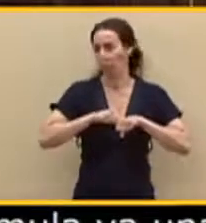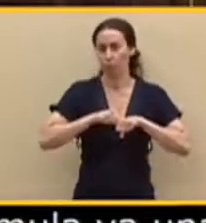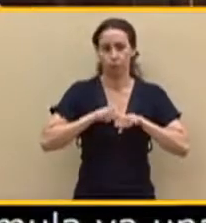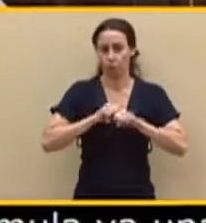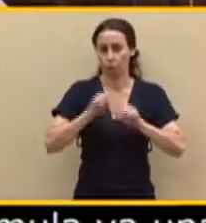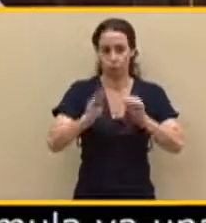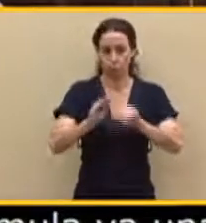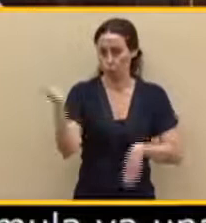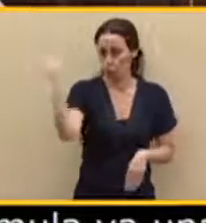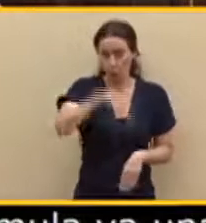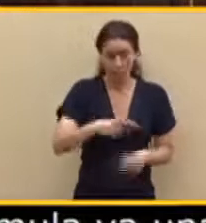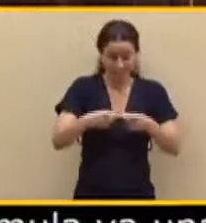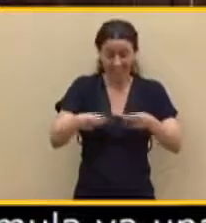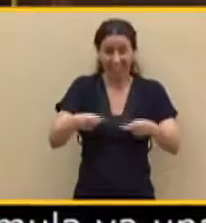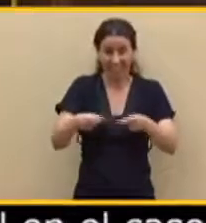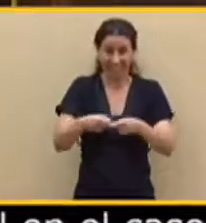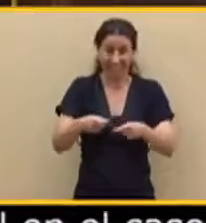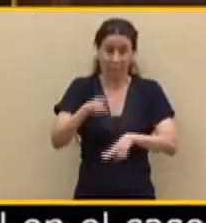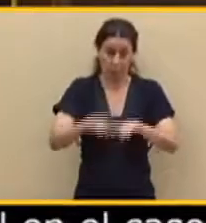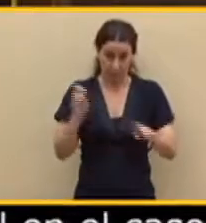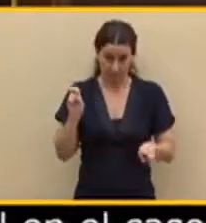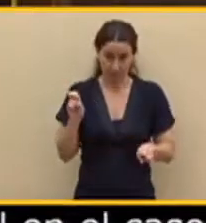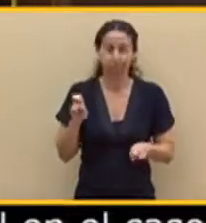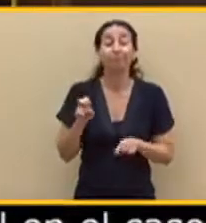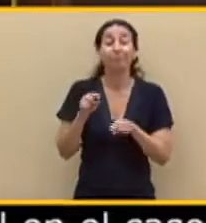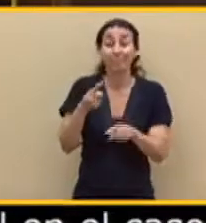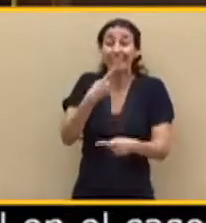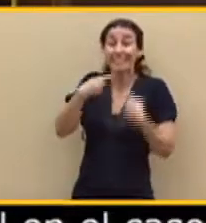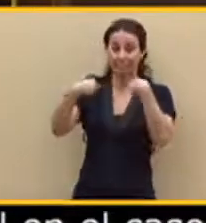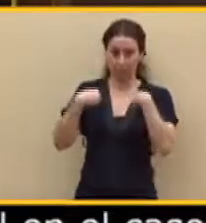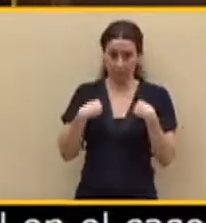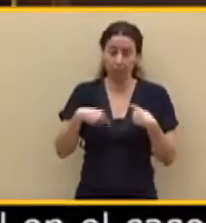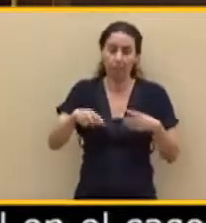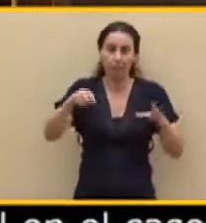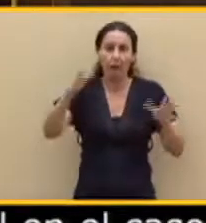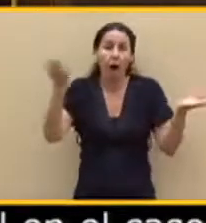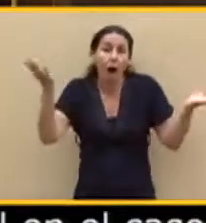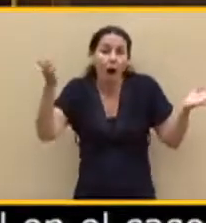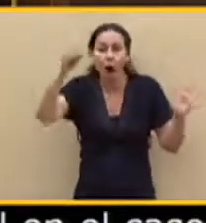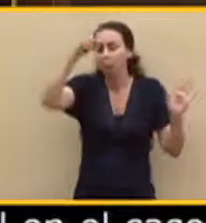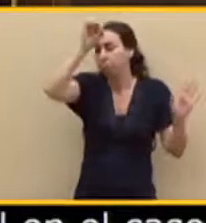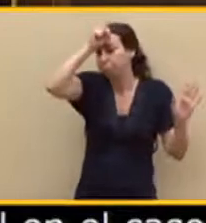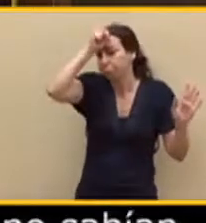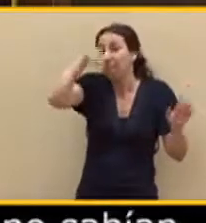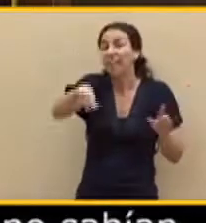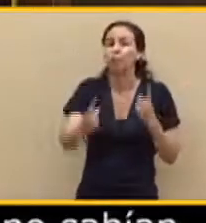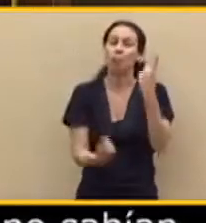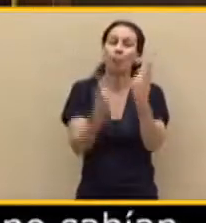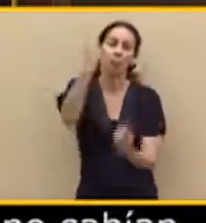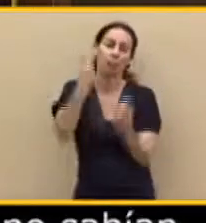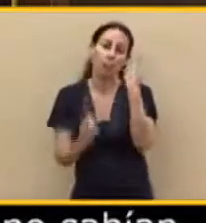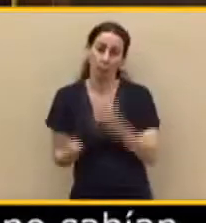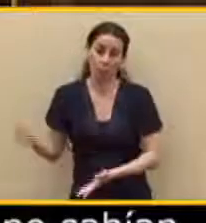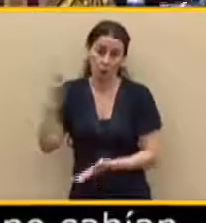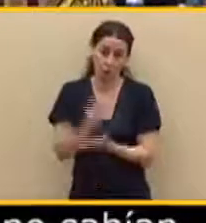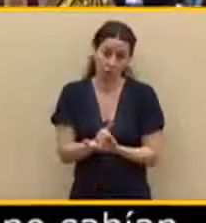de las tarjetas Black. Y por si me van a decir que no sabían nada y que esta es otra manzana podrida, les recordaré que Caja